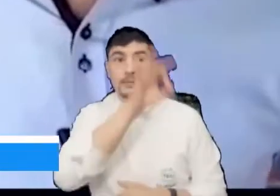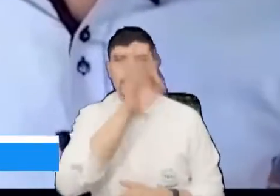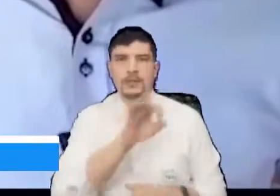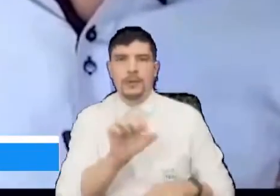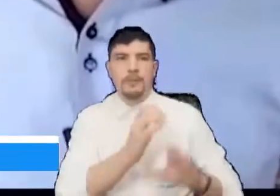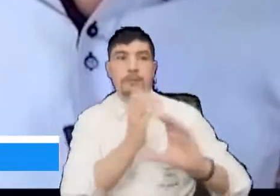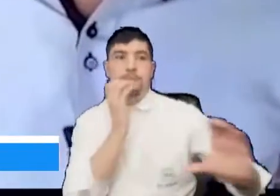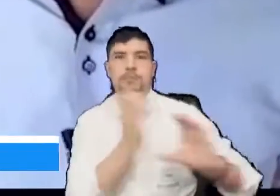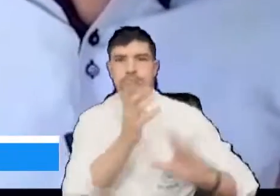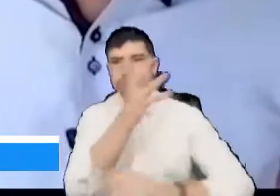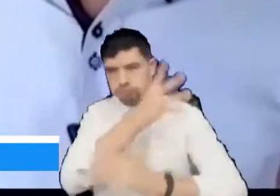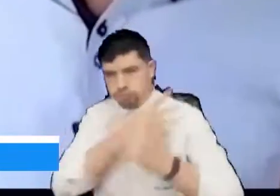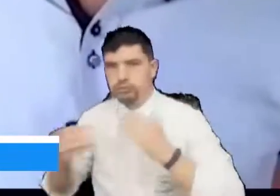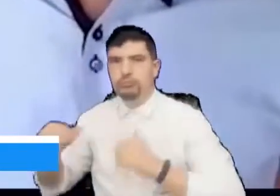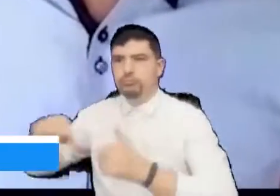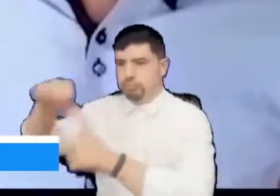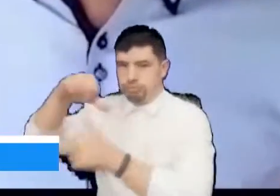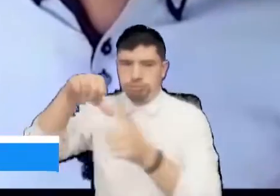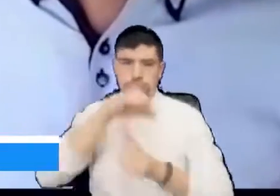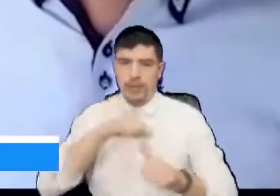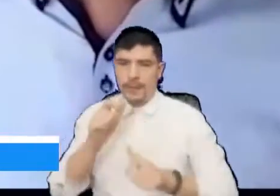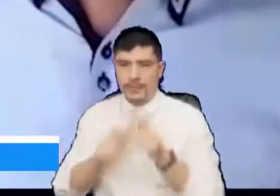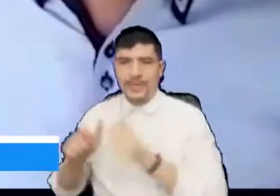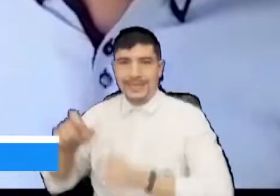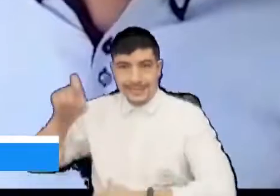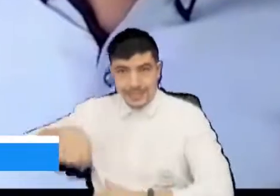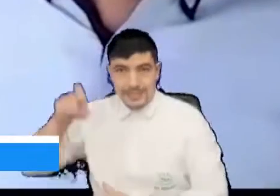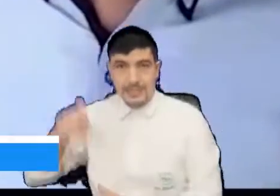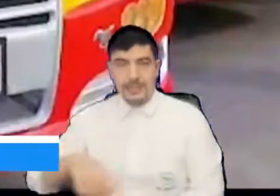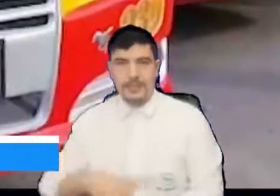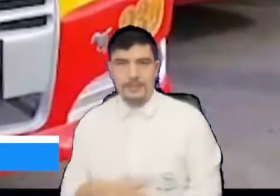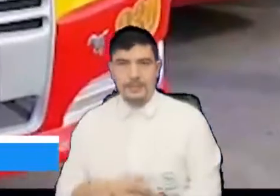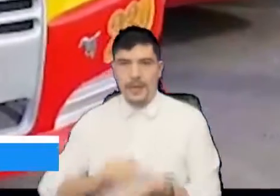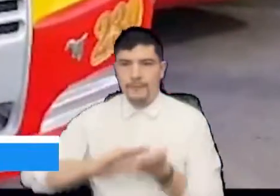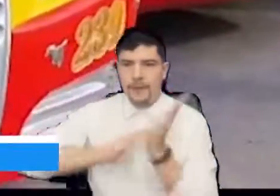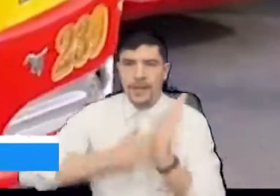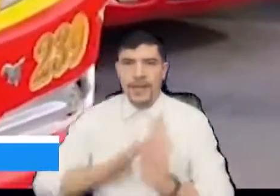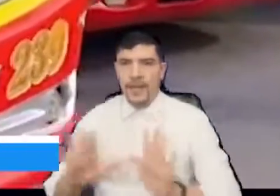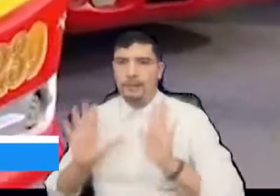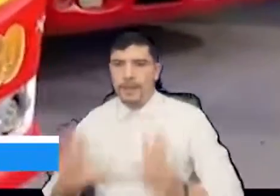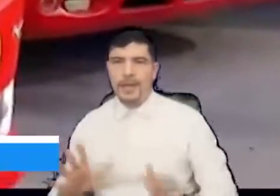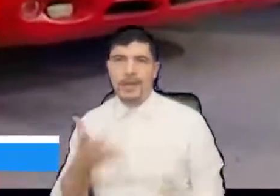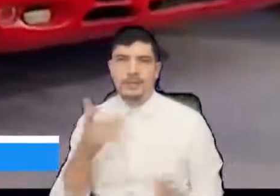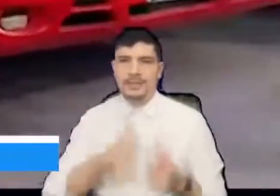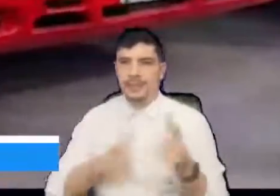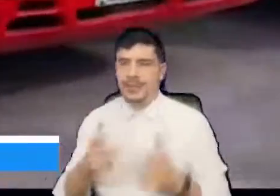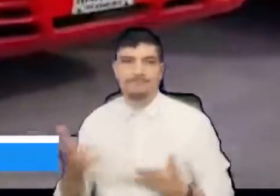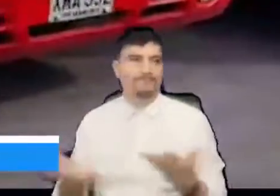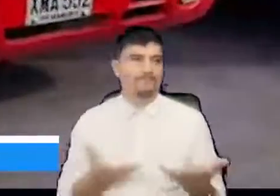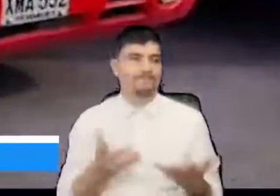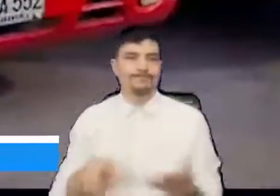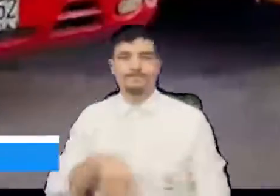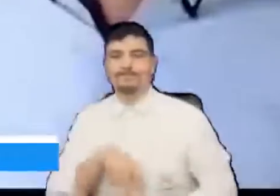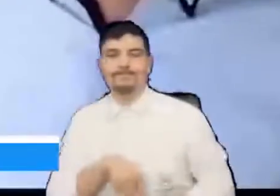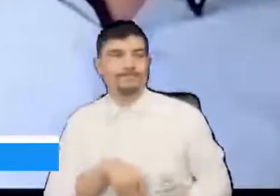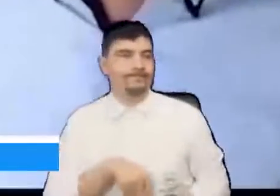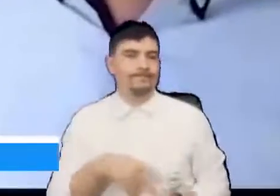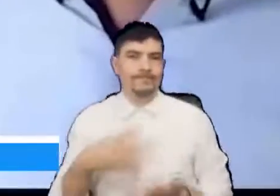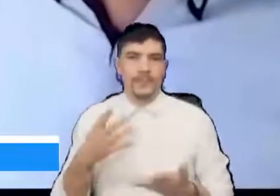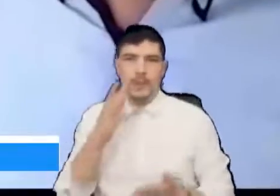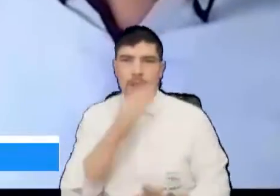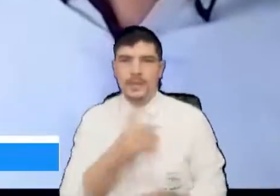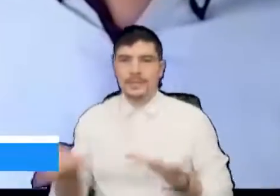rutas que tanto desean los florideños. No podemos permitir que el sistema siga experimentando con sus errores en planeación y se afecte el